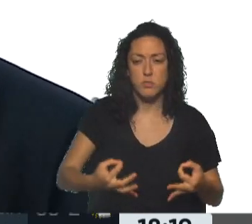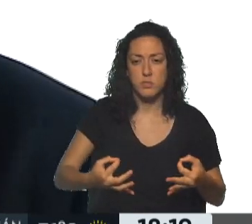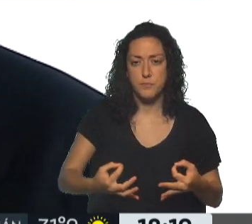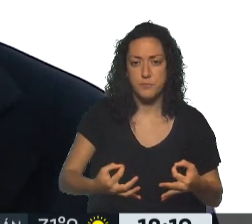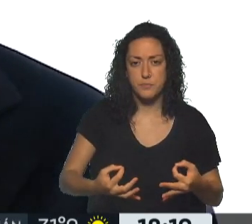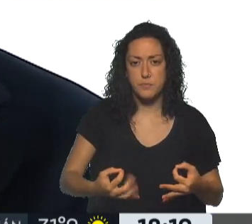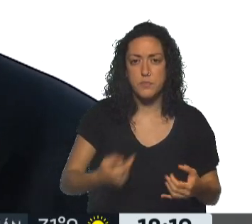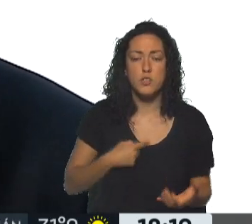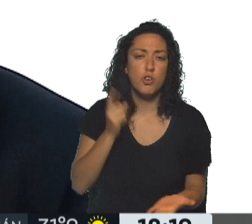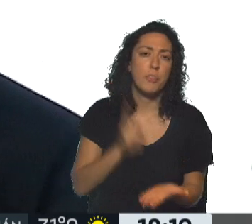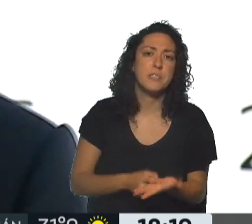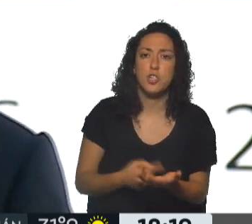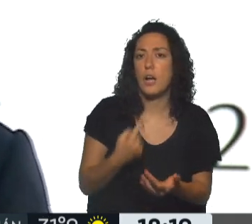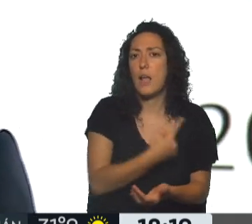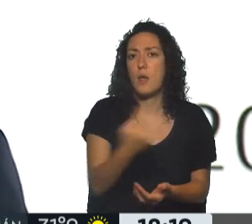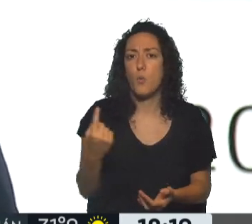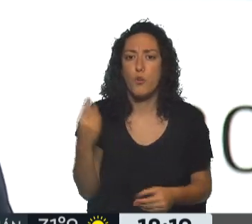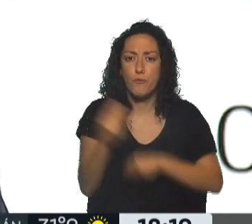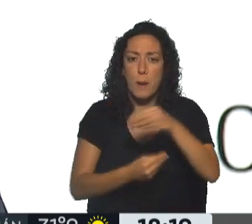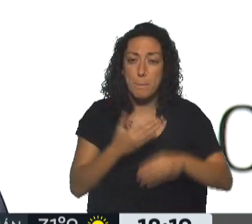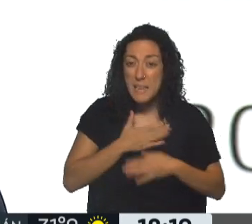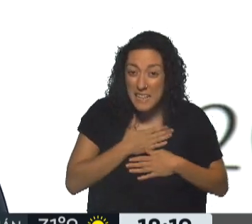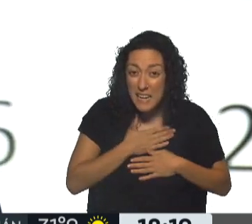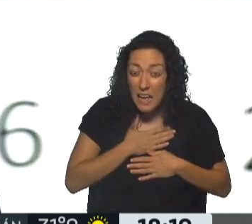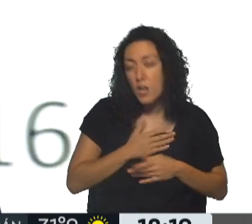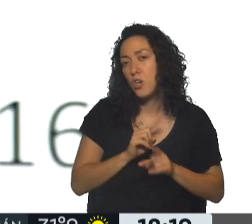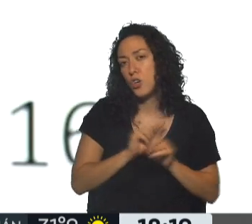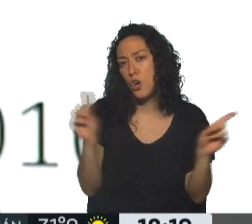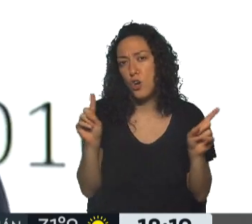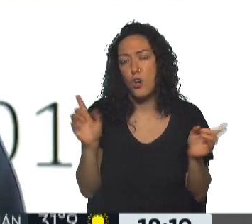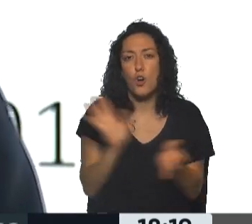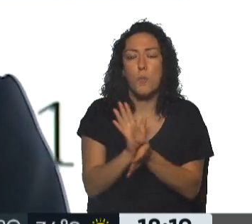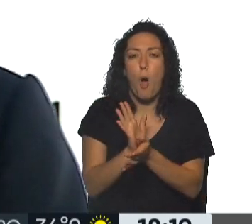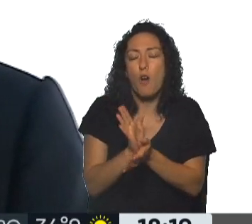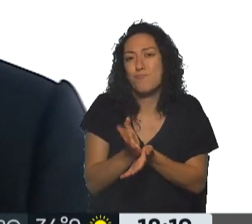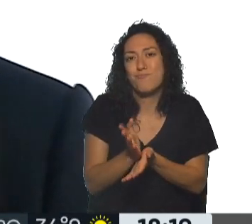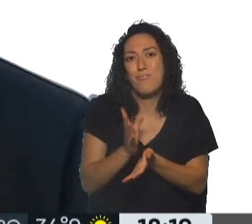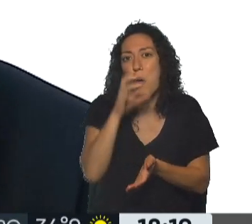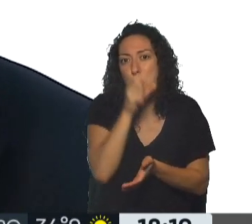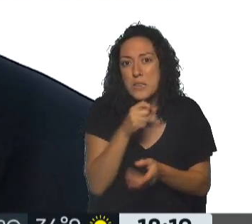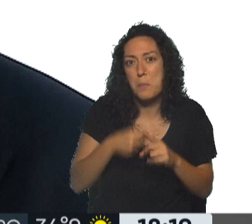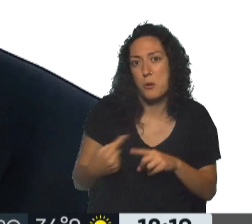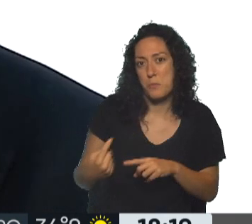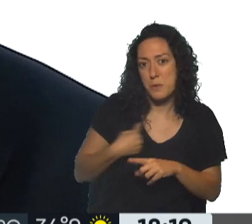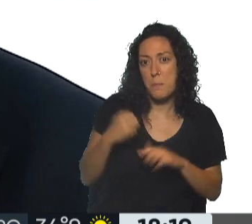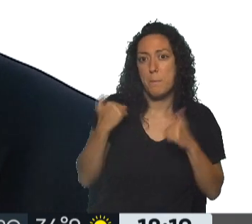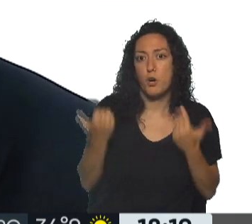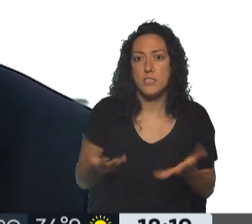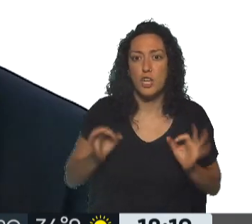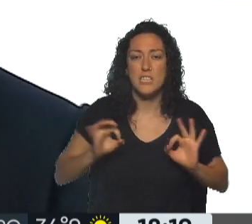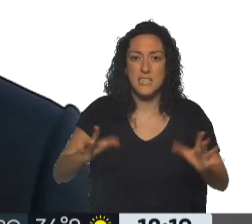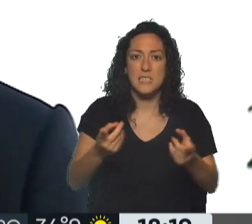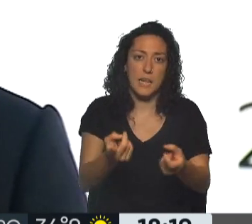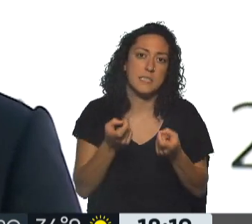uno elige lo que hace. La familia no. La familia elige seguirlo a uno. Y la verdad que necesito tomarme una